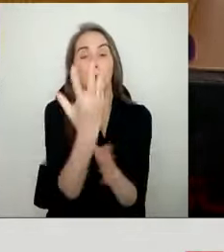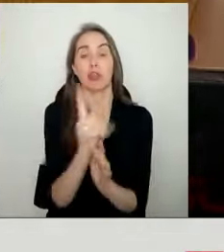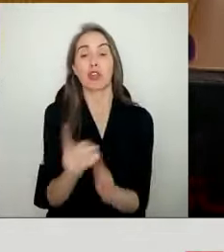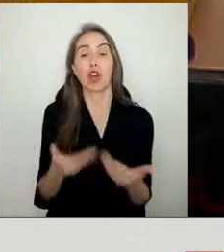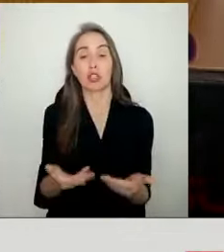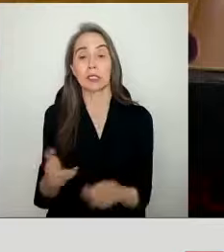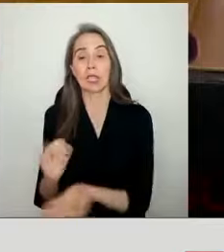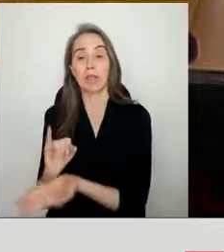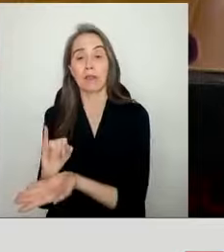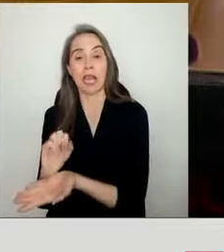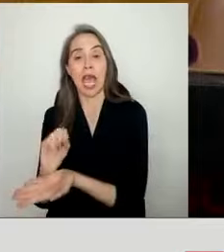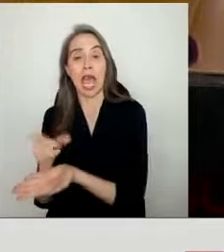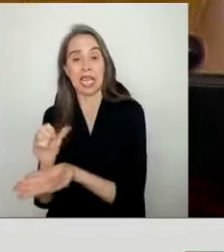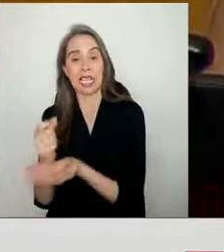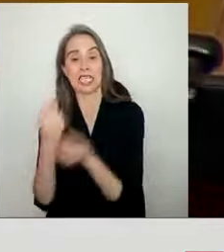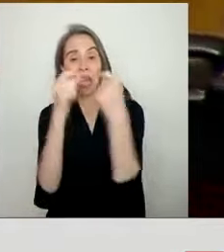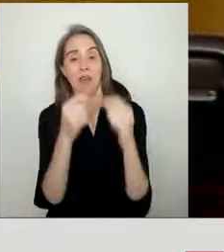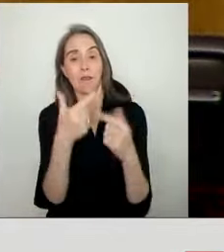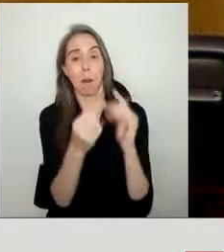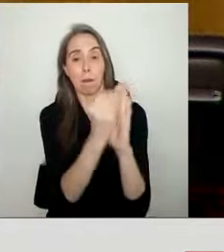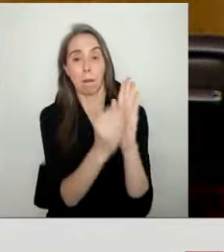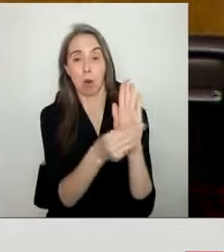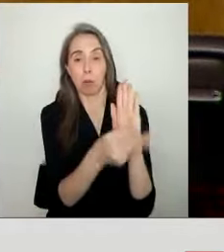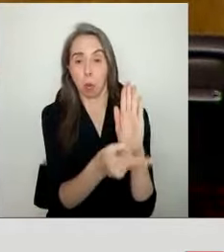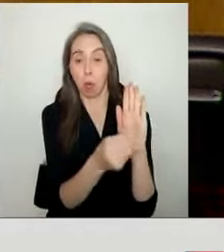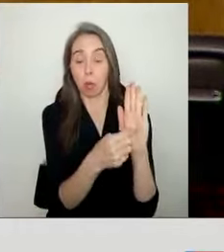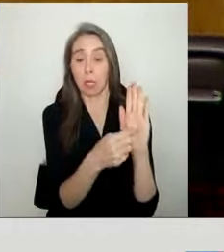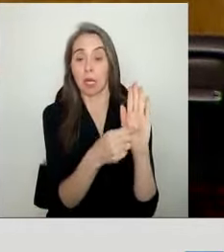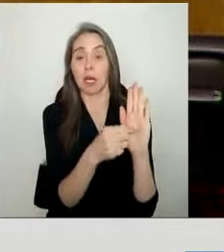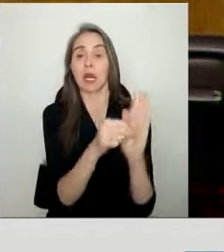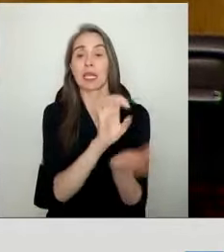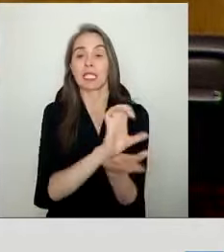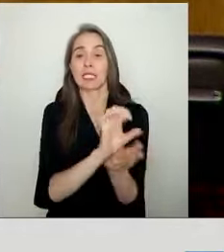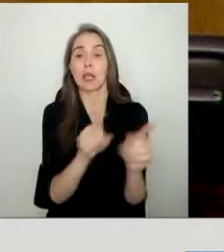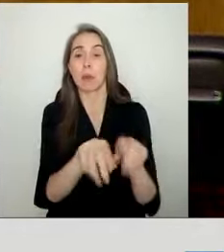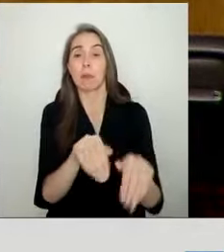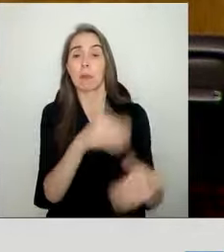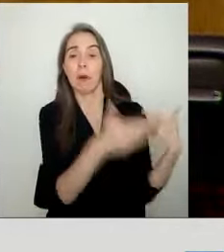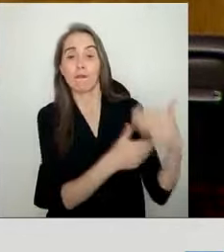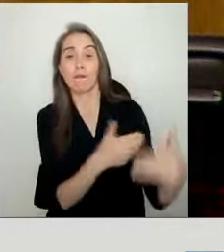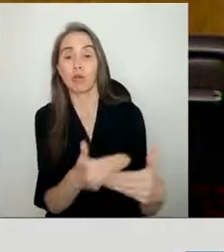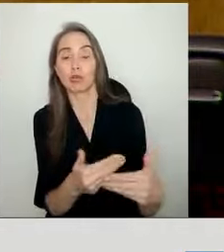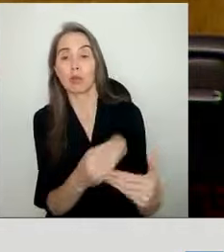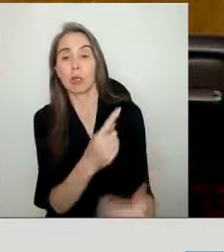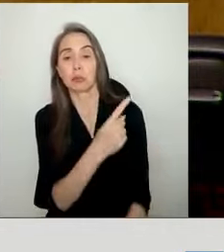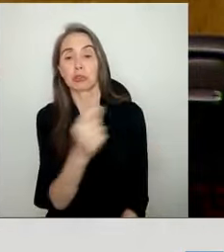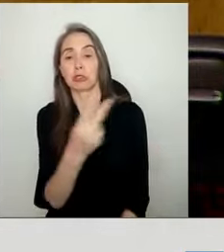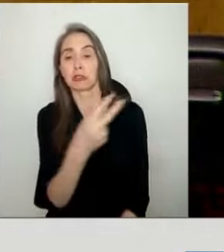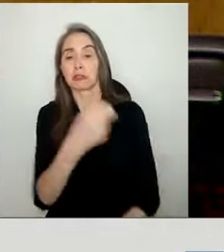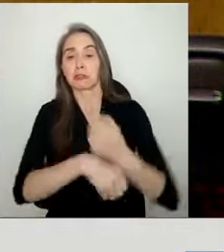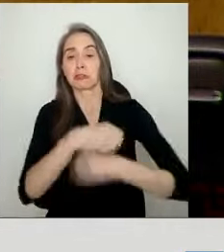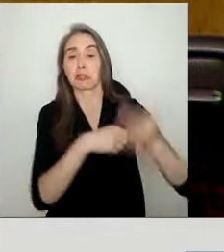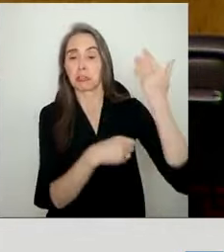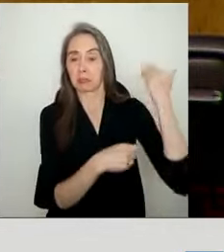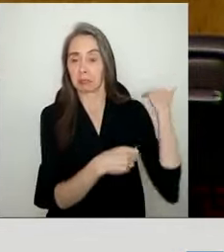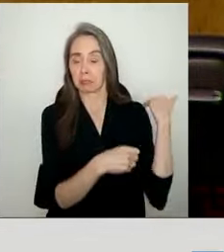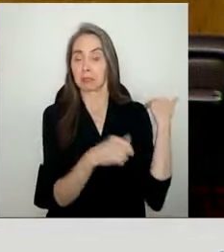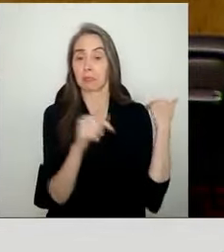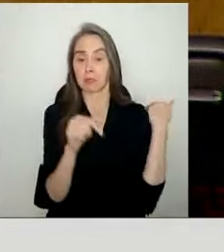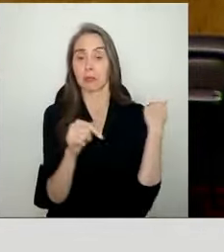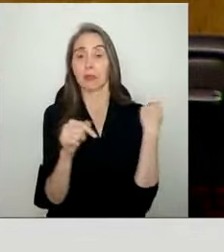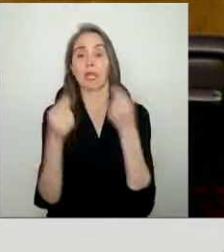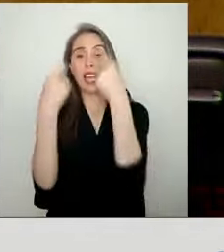políticas públicas y el estado sigue funcionando como hace como hace siglos presidenta en la actualidad lasu iciones de las